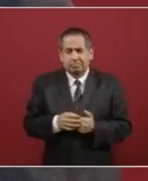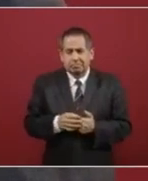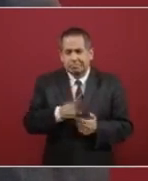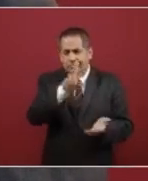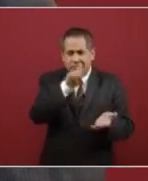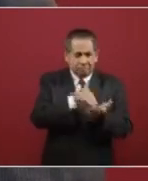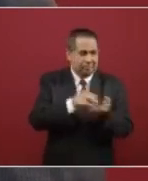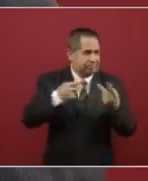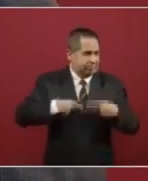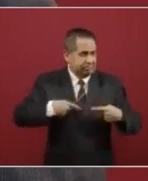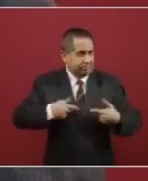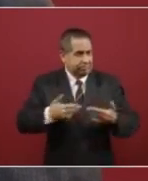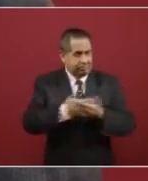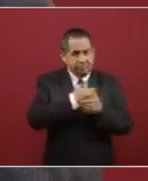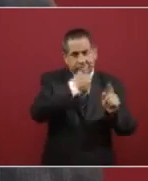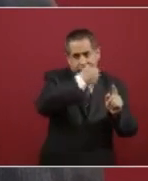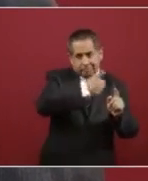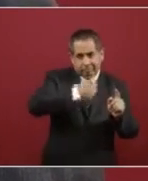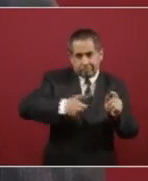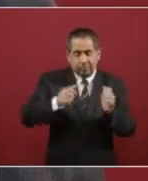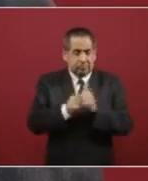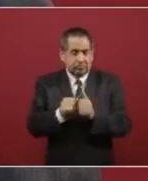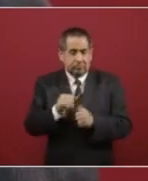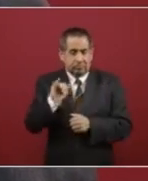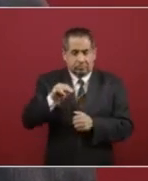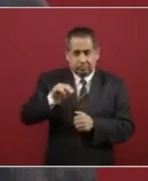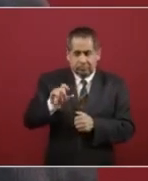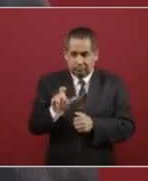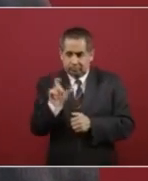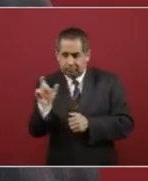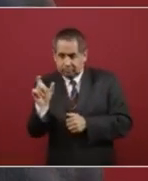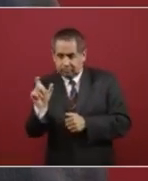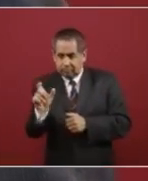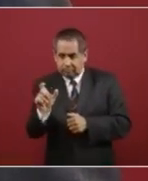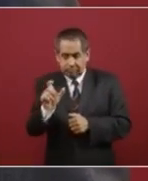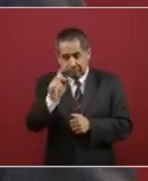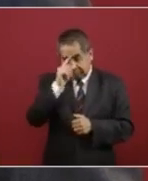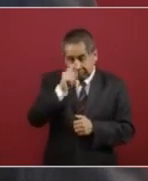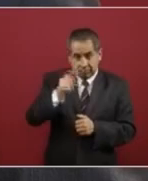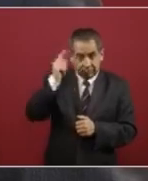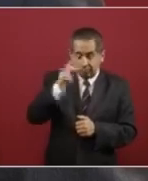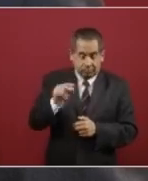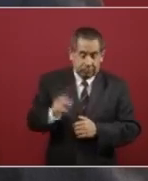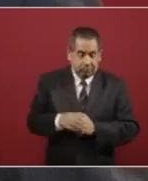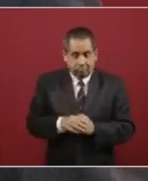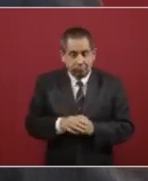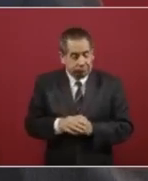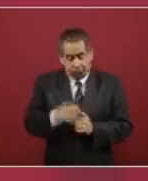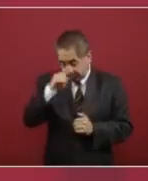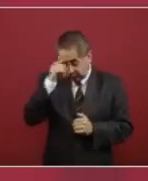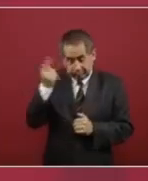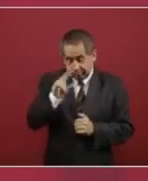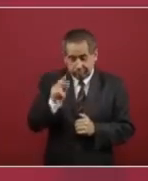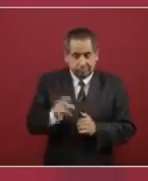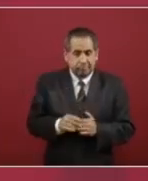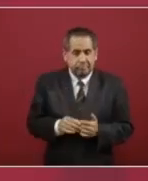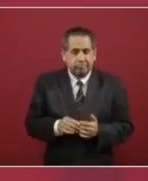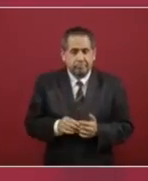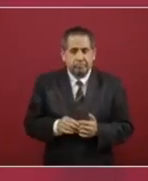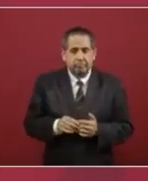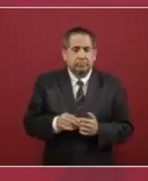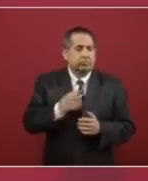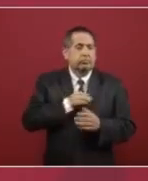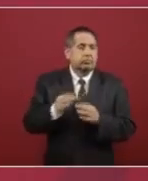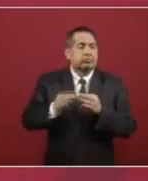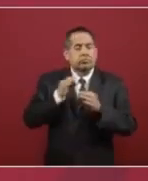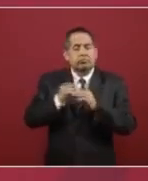3,000 ciudadanos con credencial de elector no es fácil cumplir